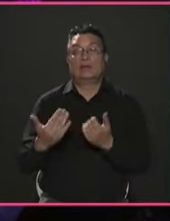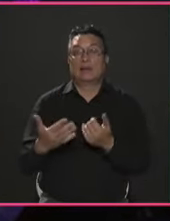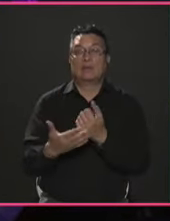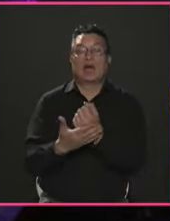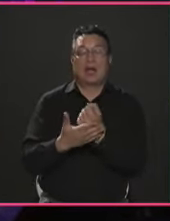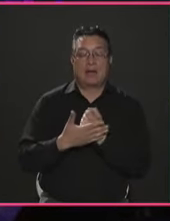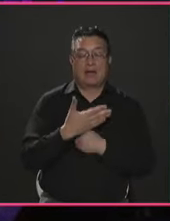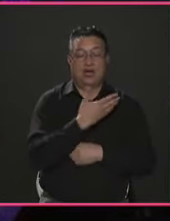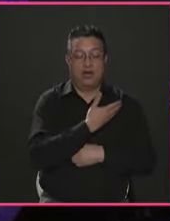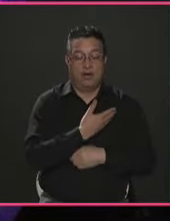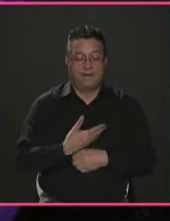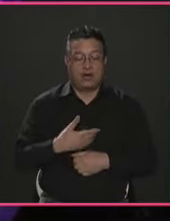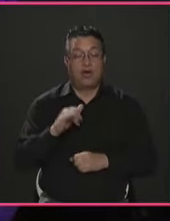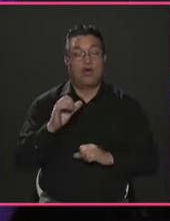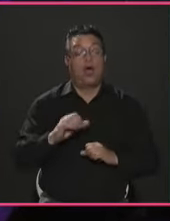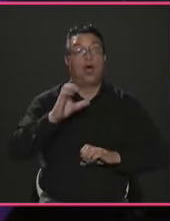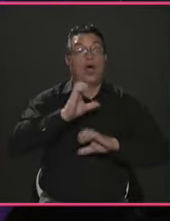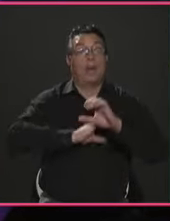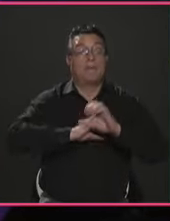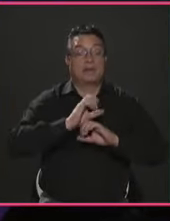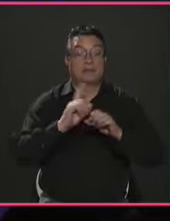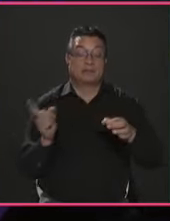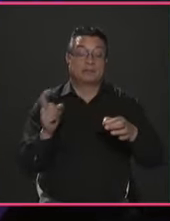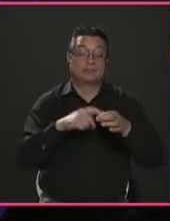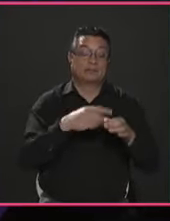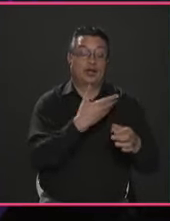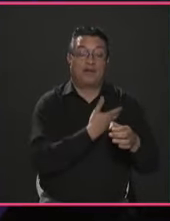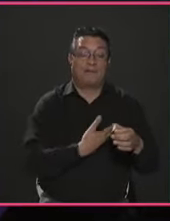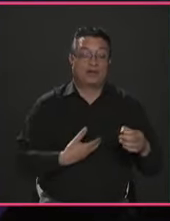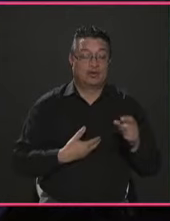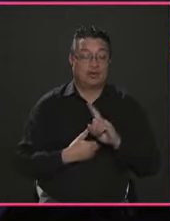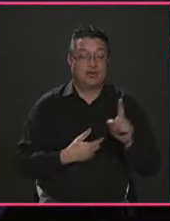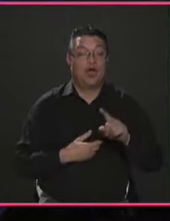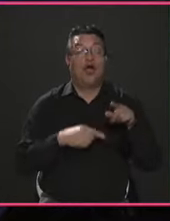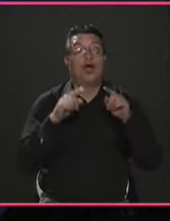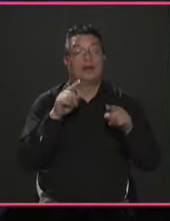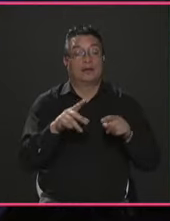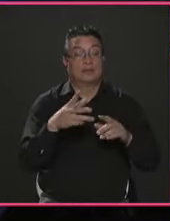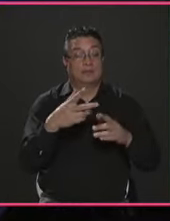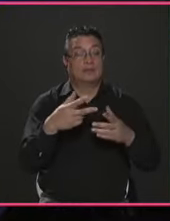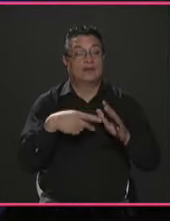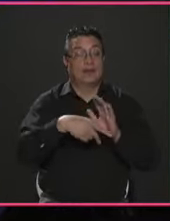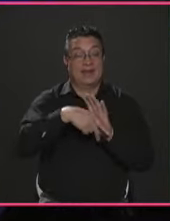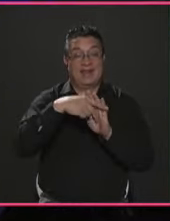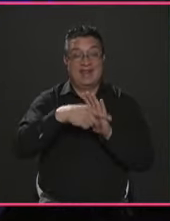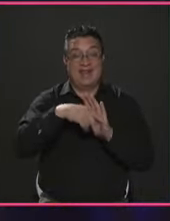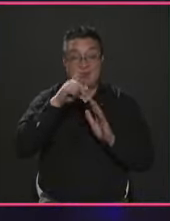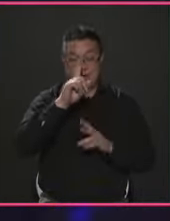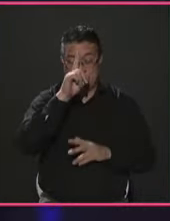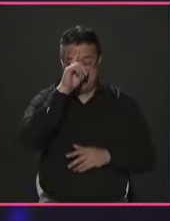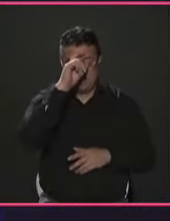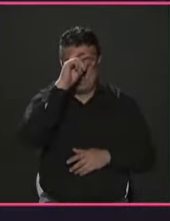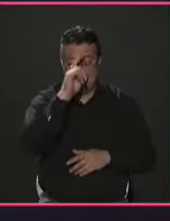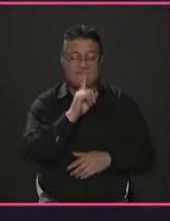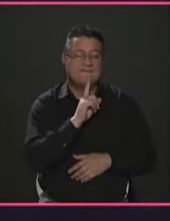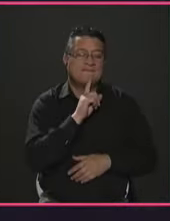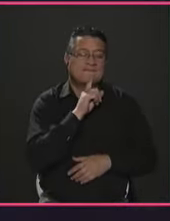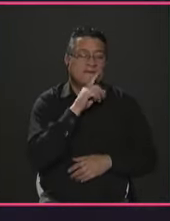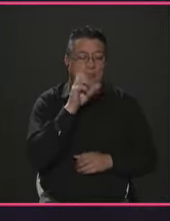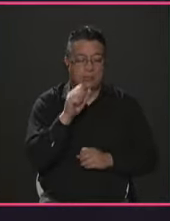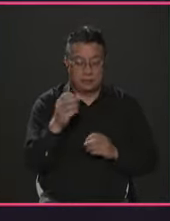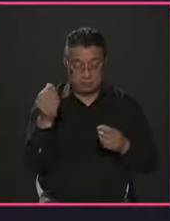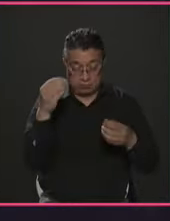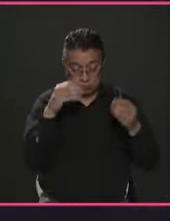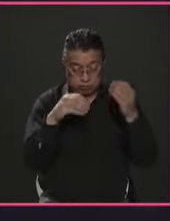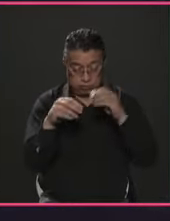gobierno o empresas No gubernamentales necesitamos manufactura a nivel clínico para poder crear un anticuerpo que